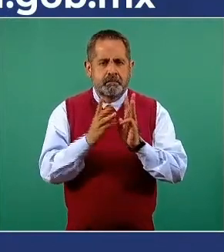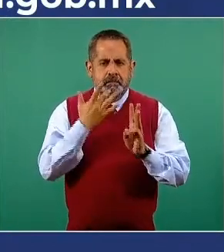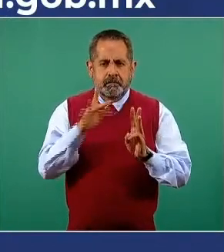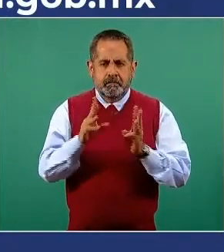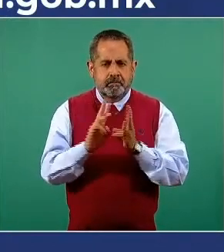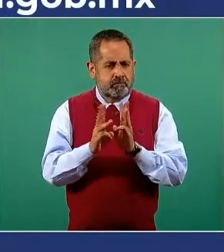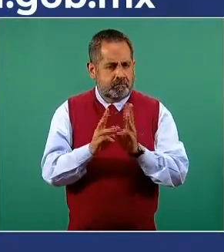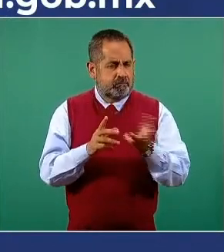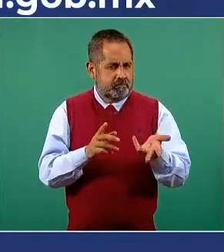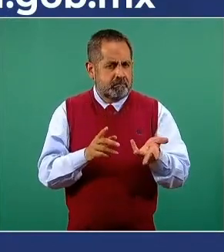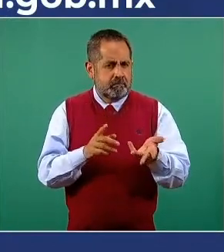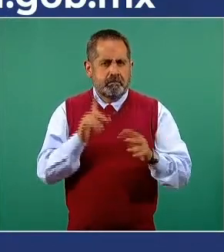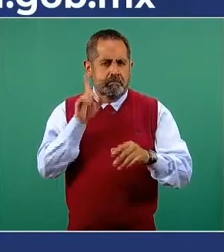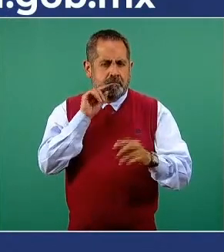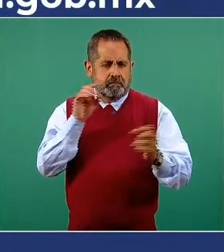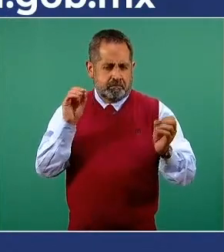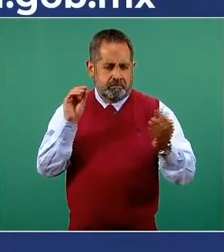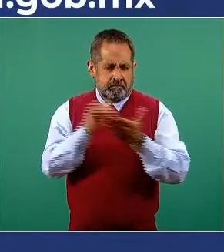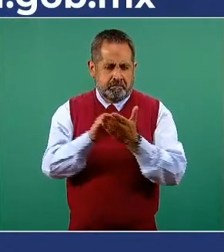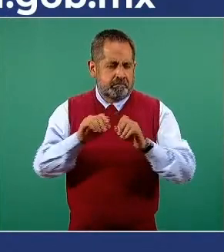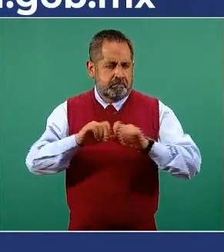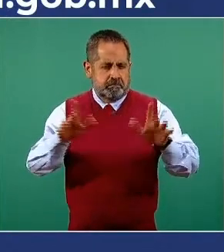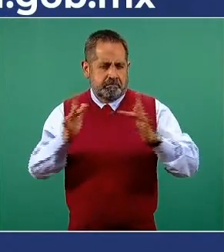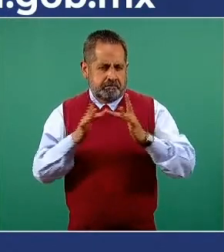un contacto más directo. Mañana la pondremos.